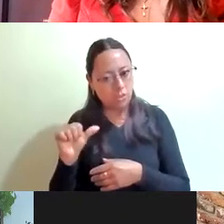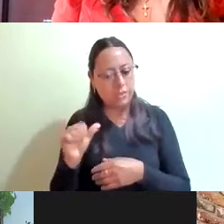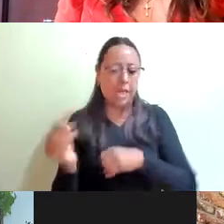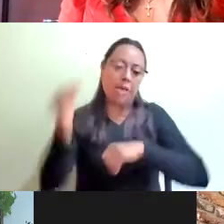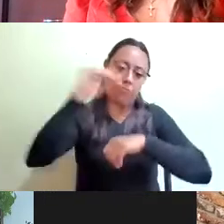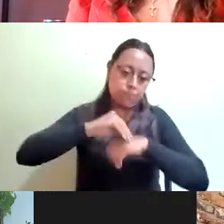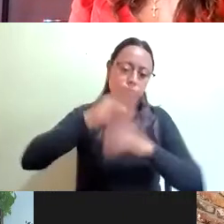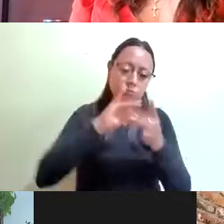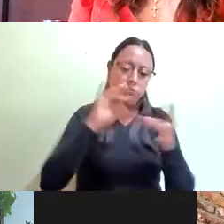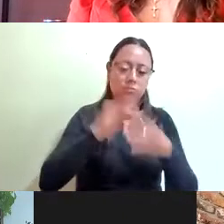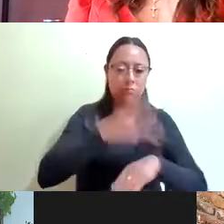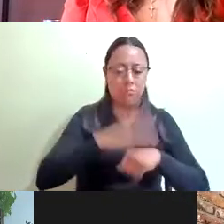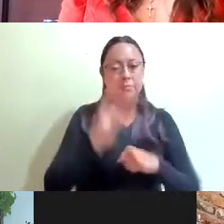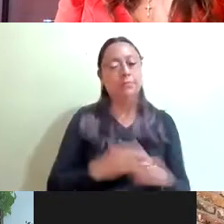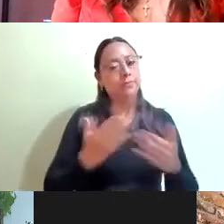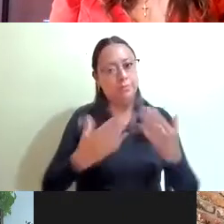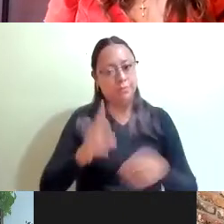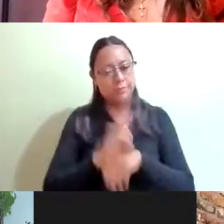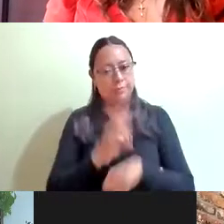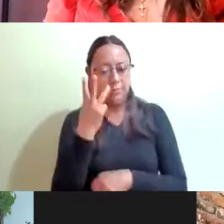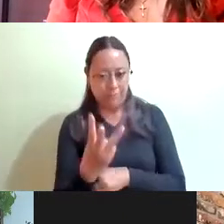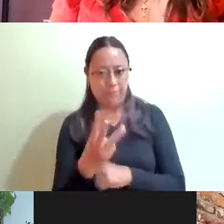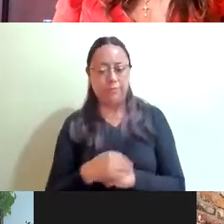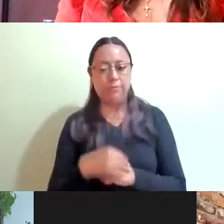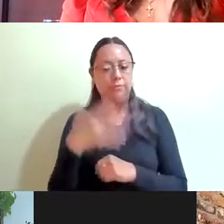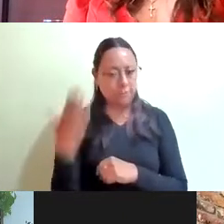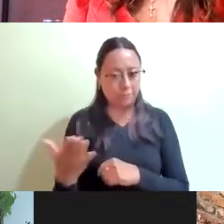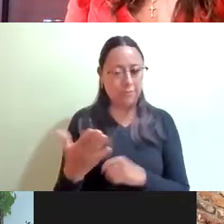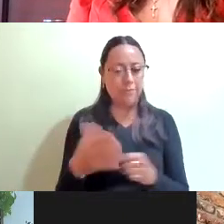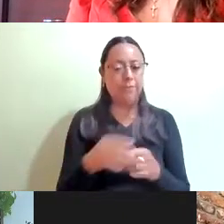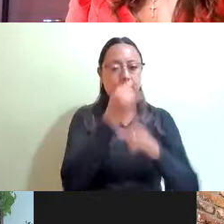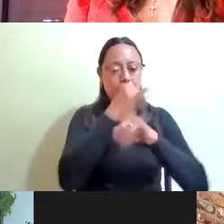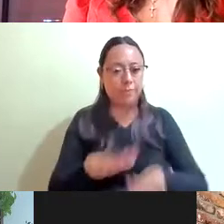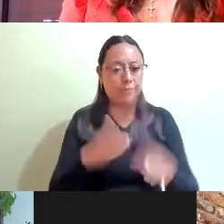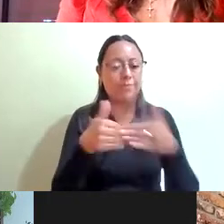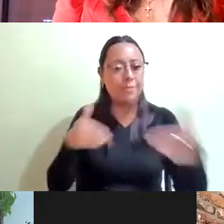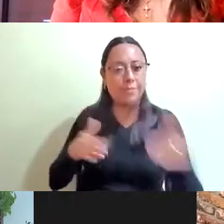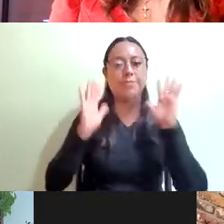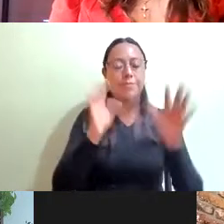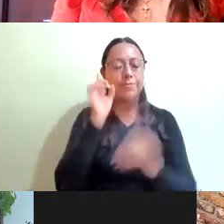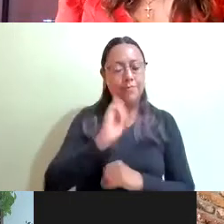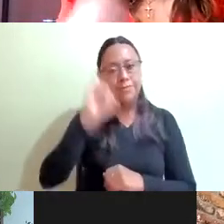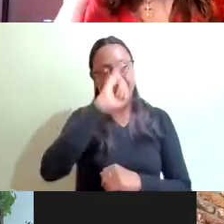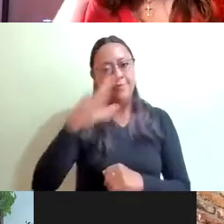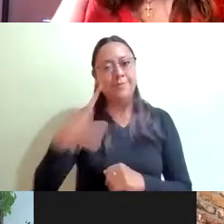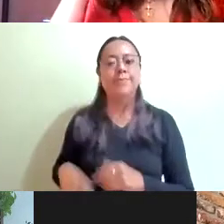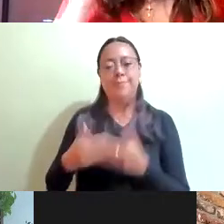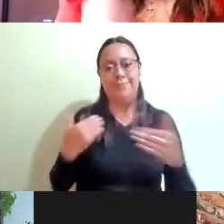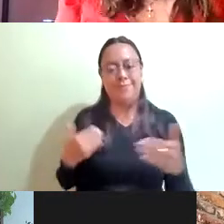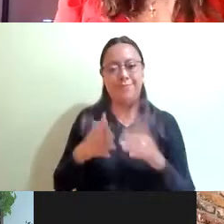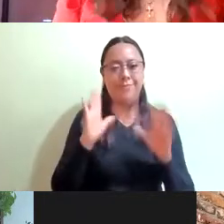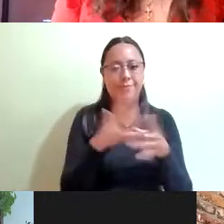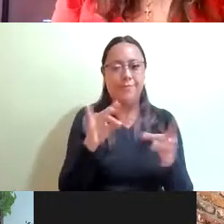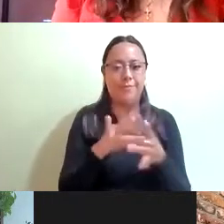3, está integrado a una glosa del informe preliminar que dio la jefa de gobierno en días pasados.